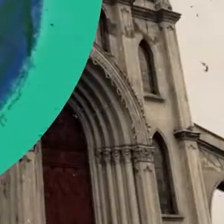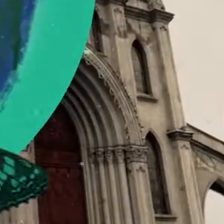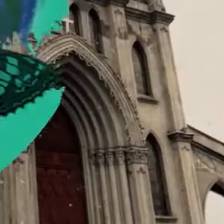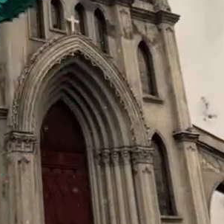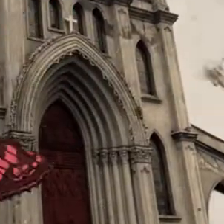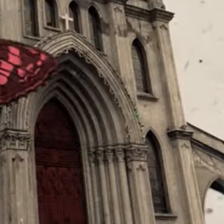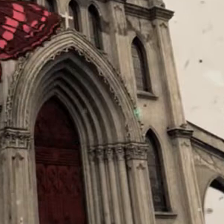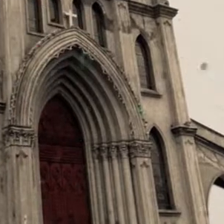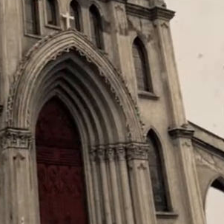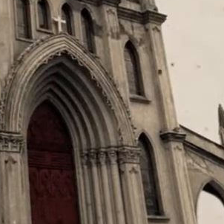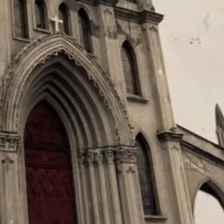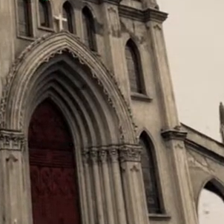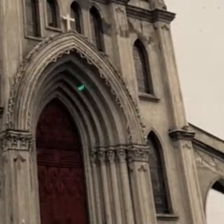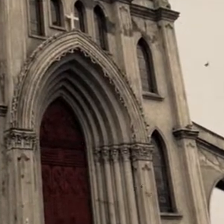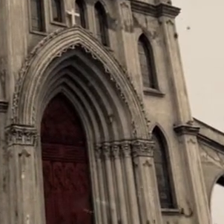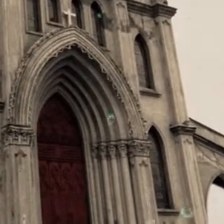no no